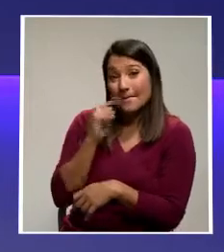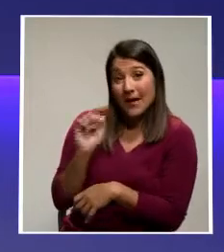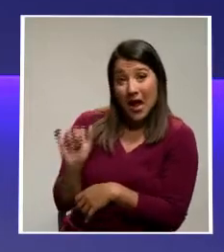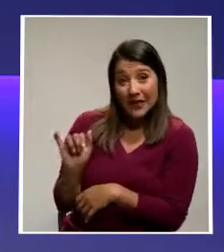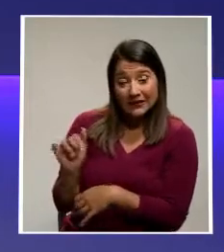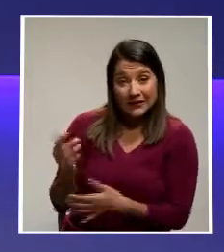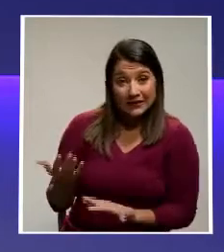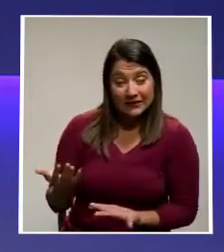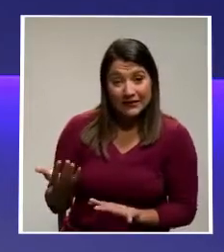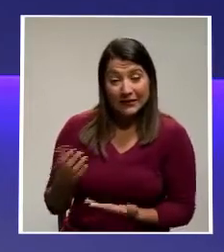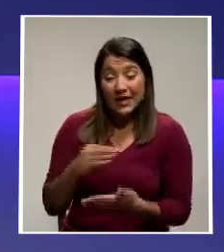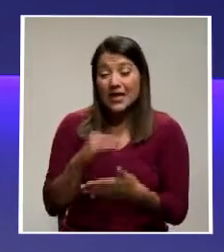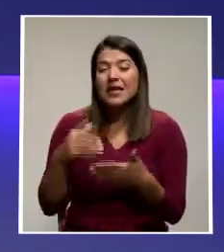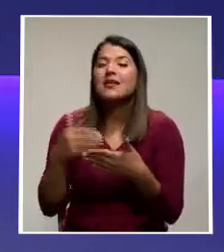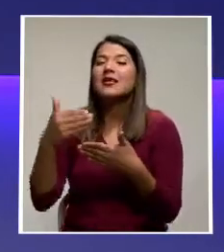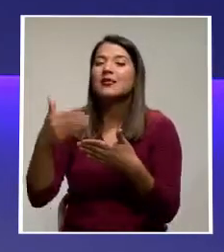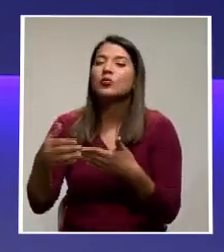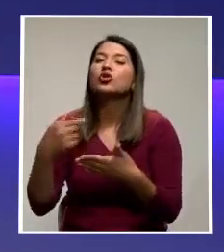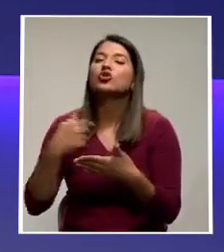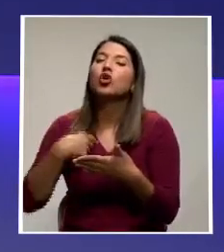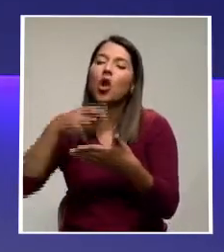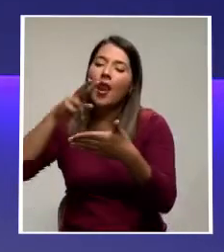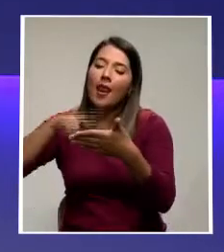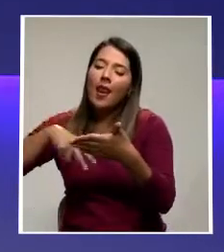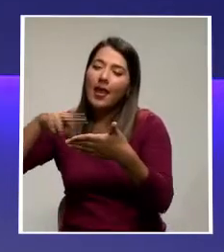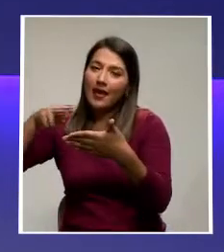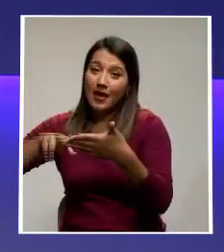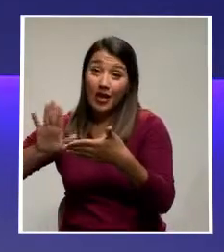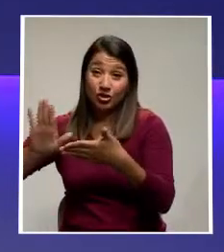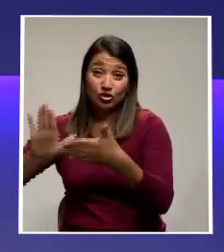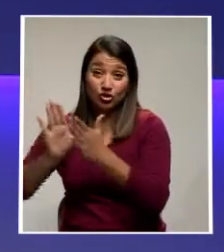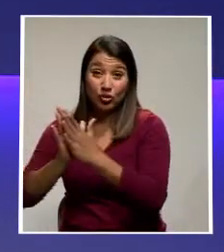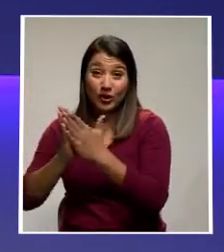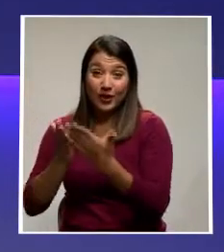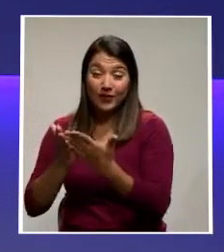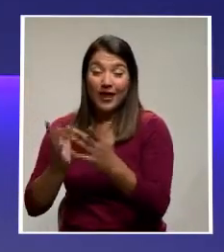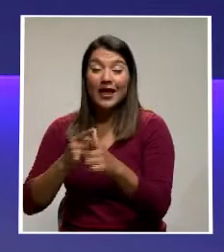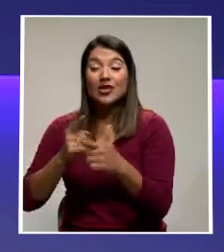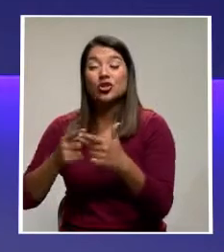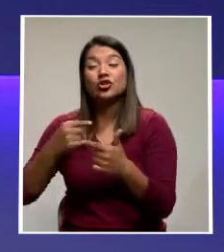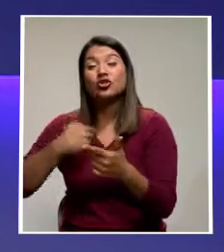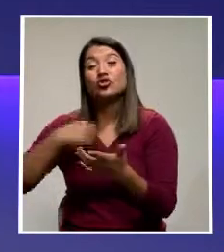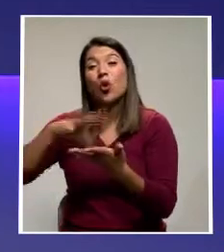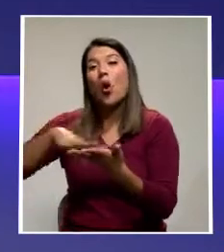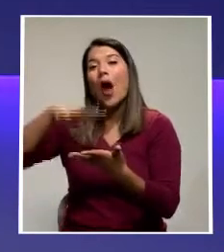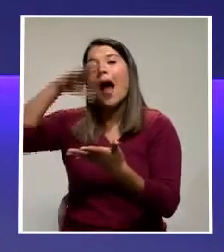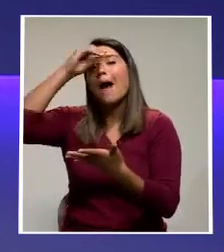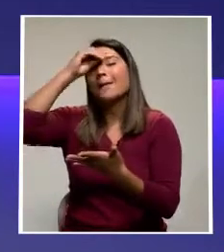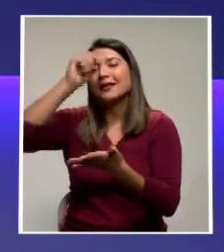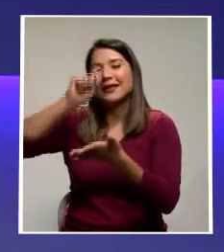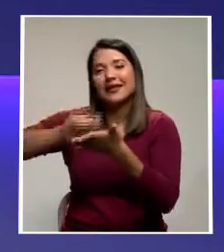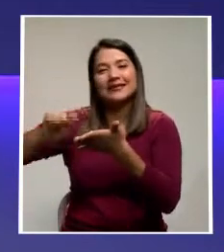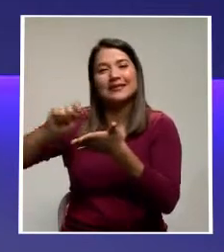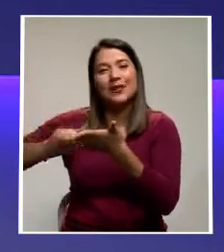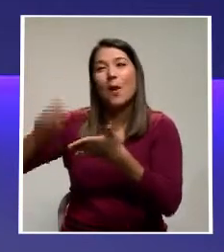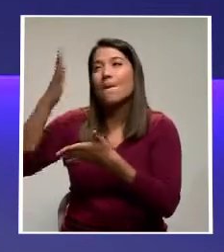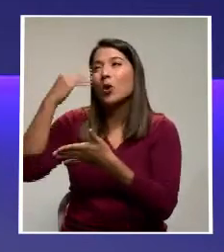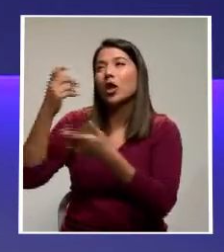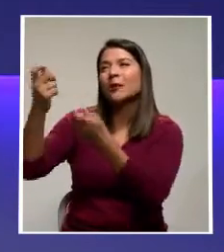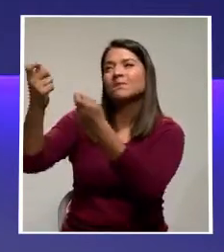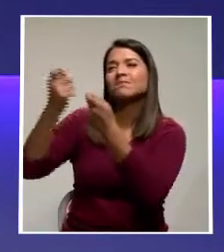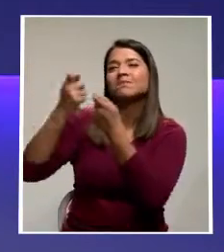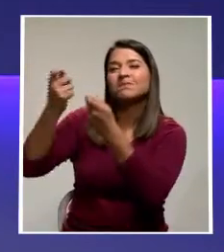Y luego, leyéndolo a él, uno aprende a escribir porque era un maestro del castellano,